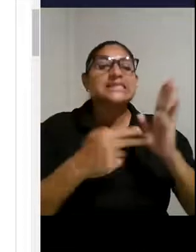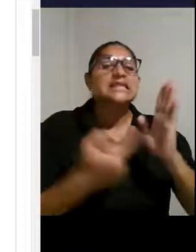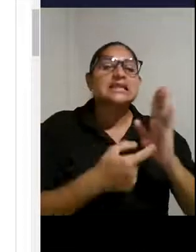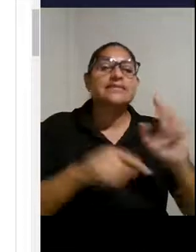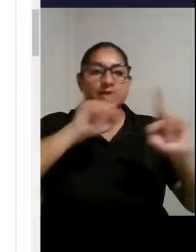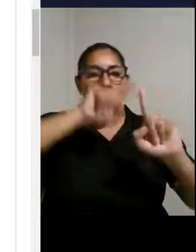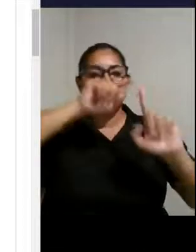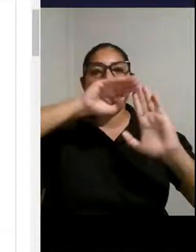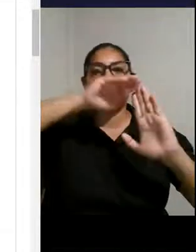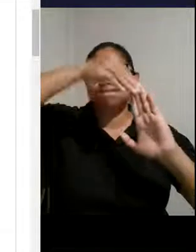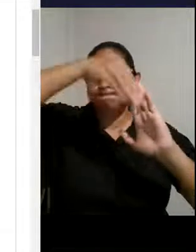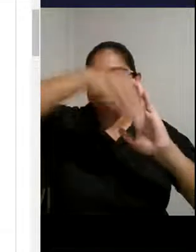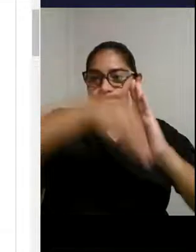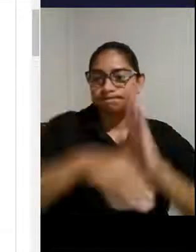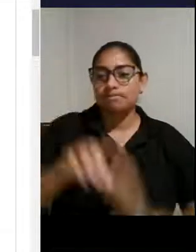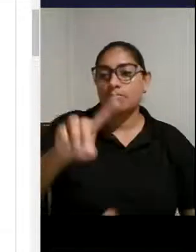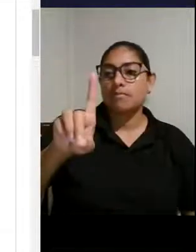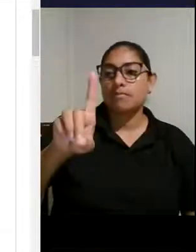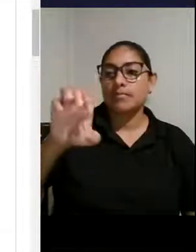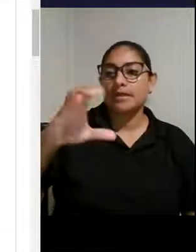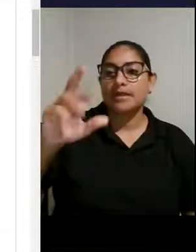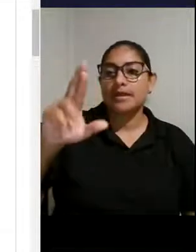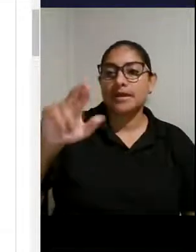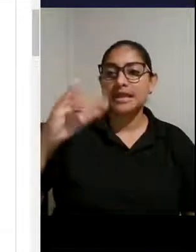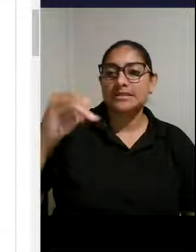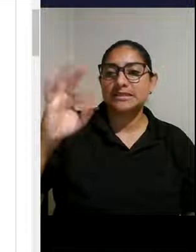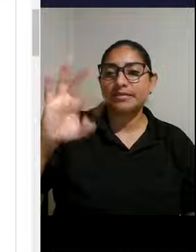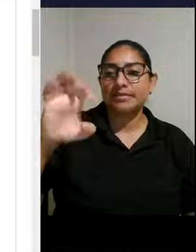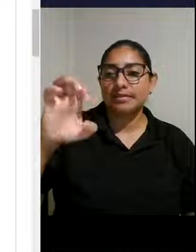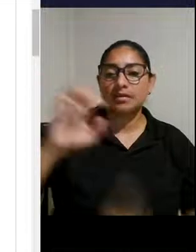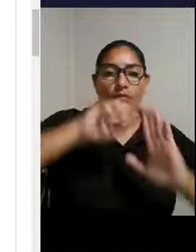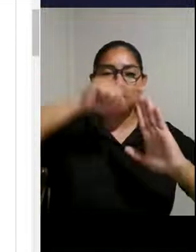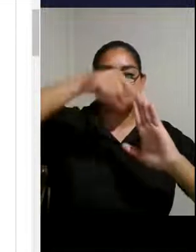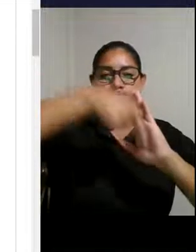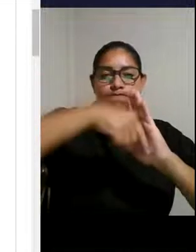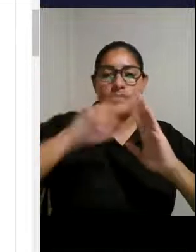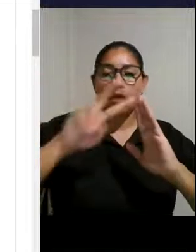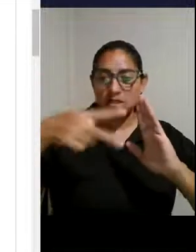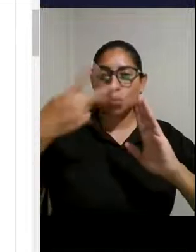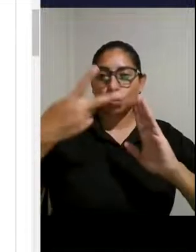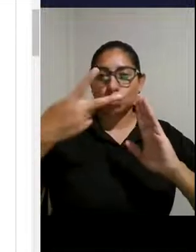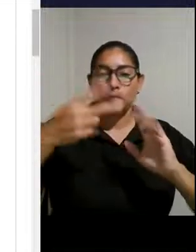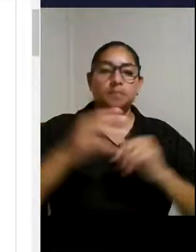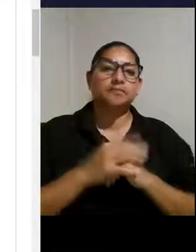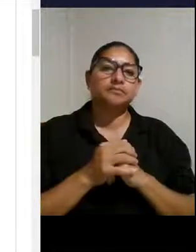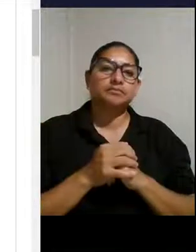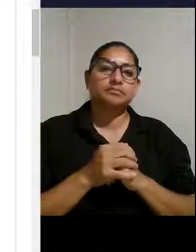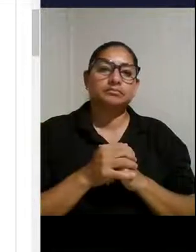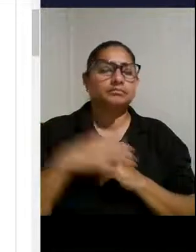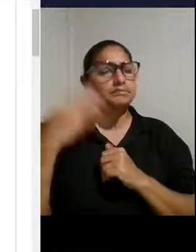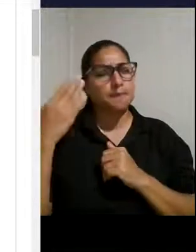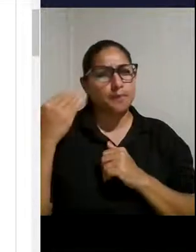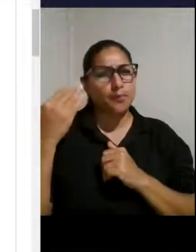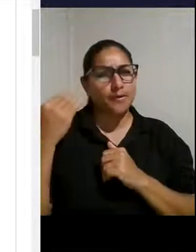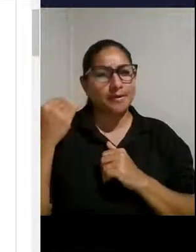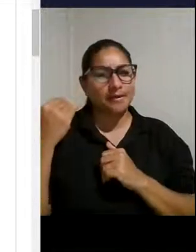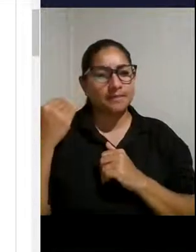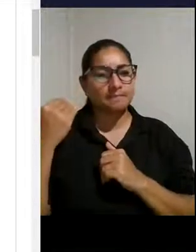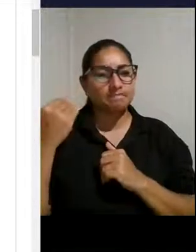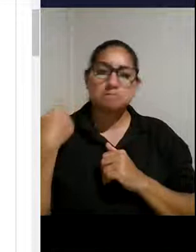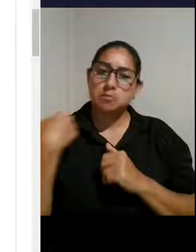acá. Solamente estoy trabajando en el segundo cuadrante porque nosotros no vamos